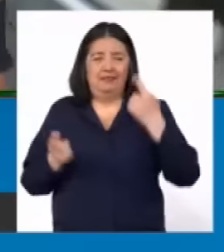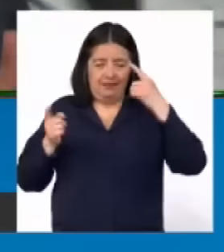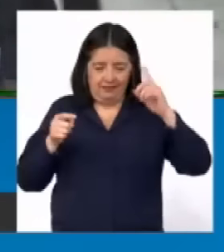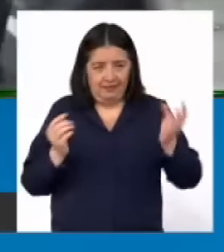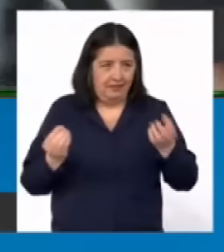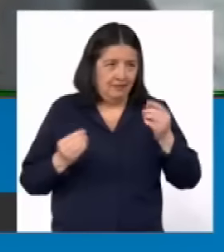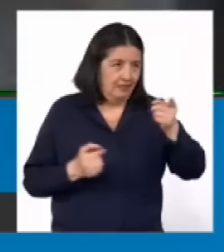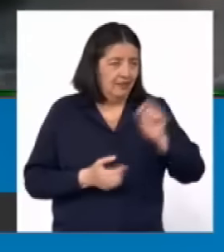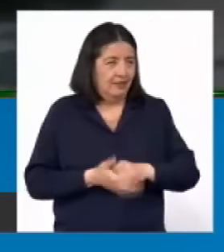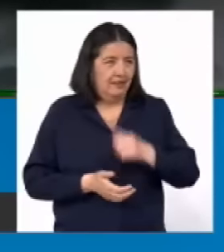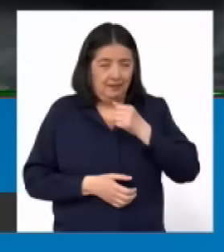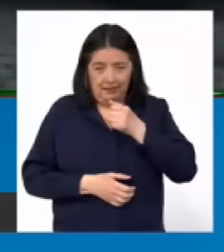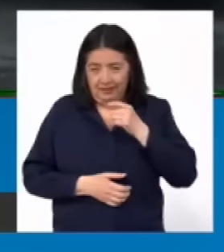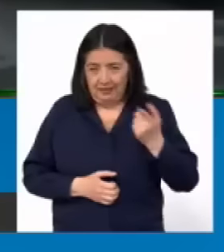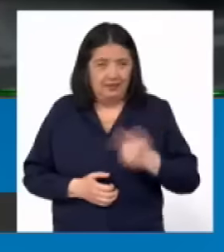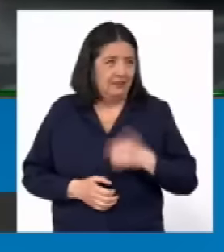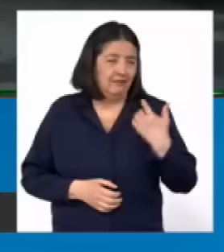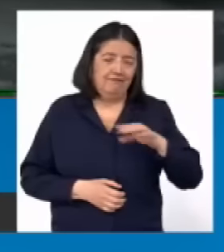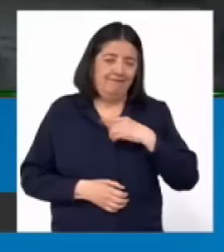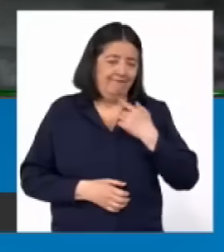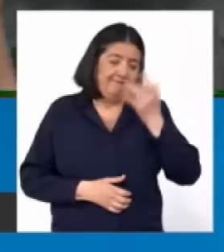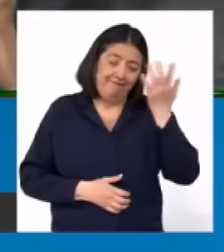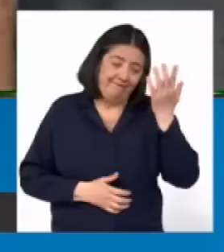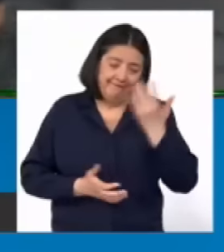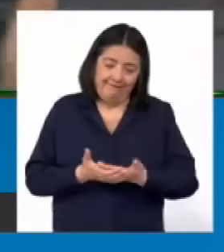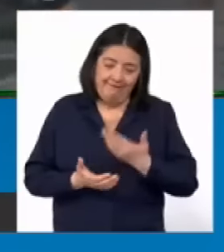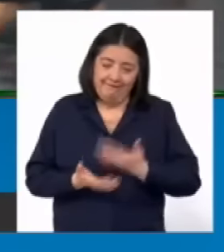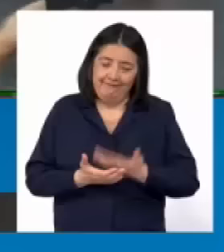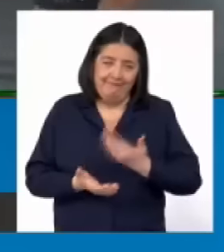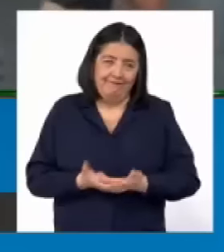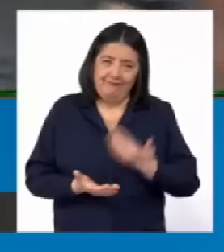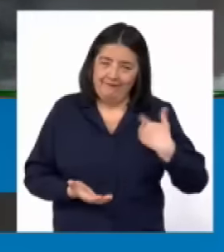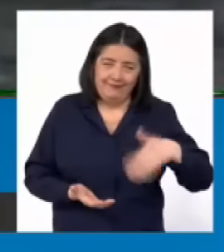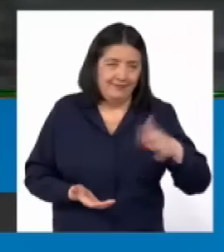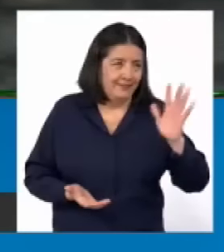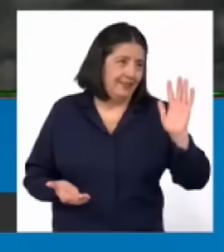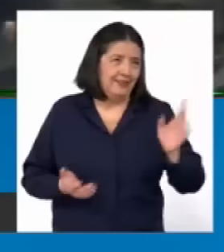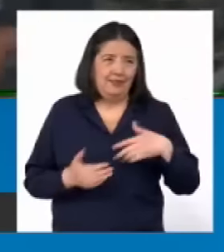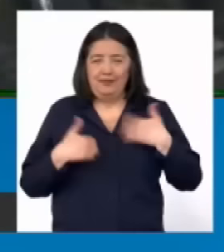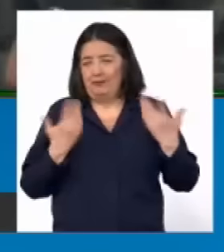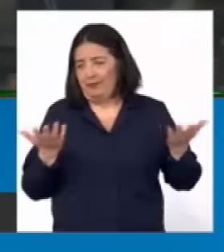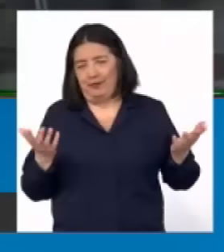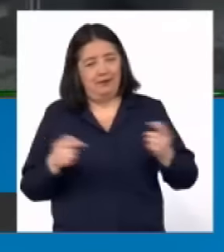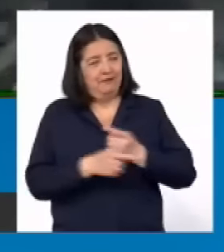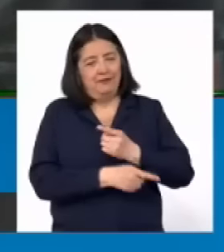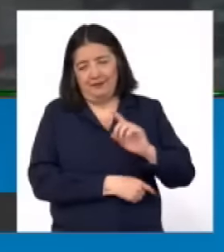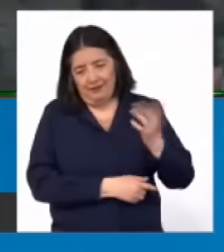todo. Ahí exacto, está, Fer, ya Fer. Estás muerto. La evidencia ha quedado incontrastable.